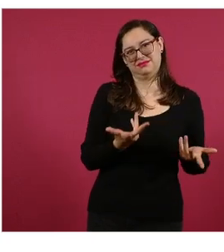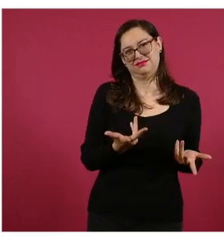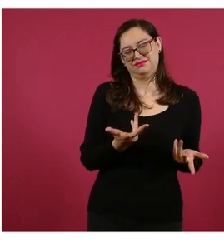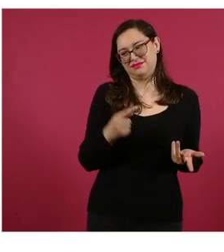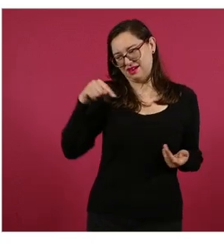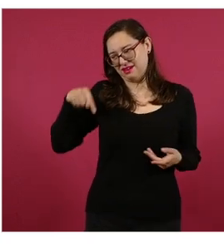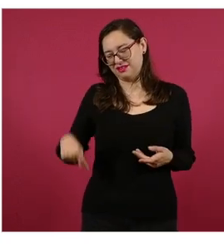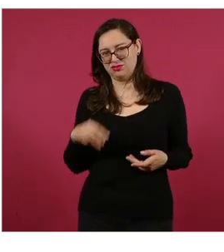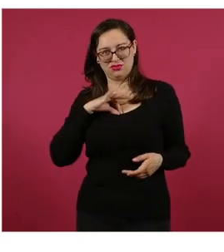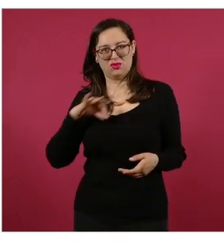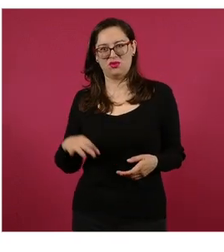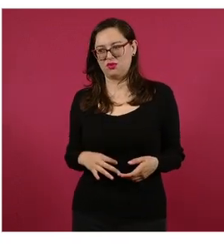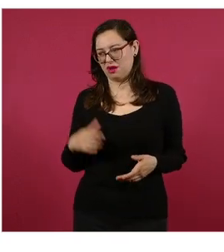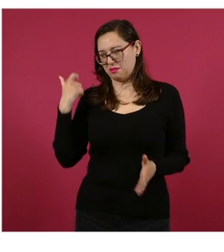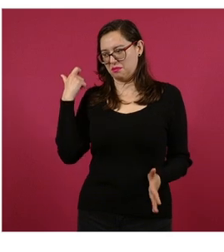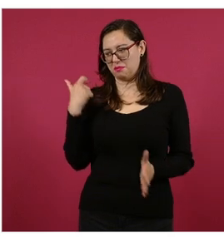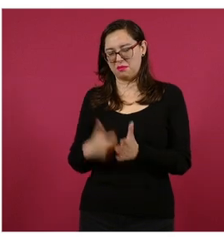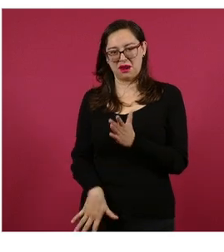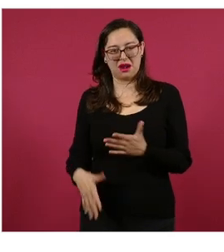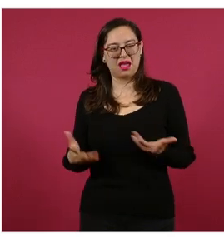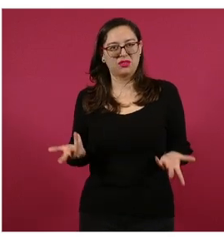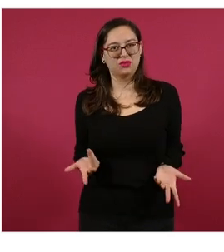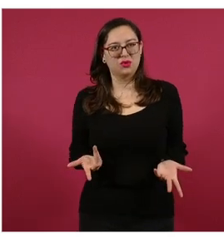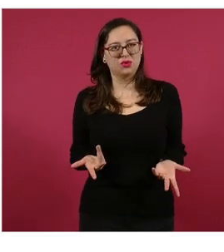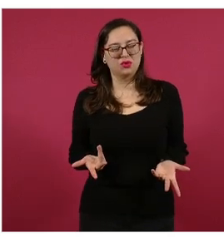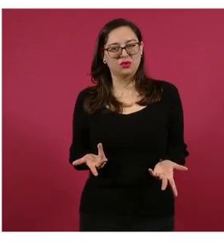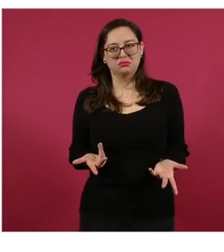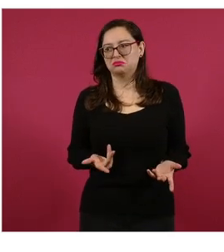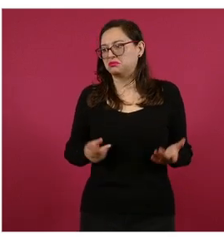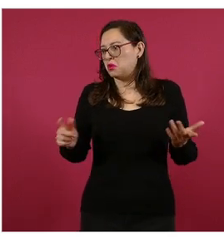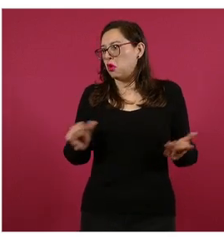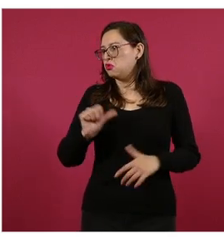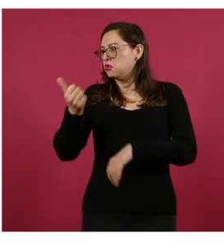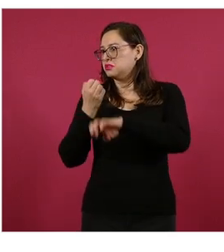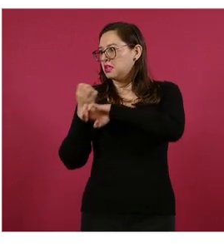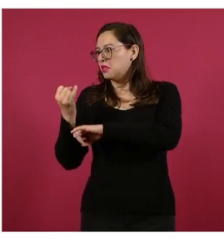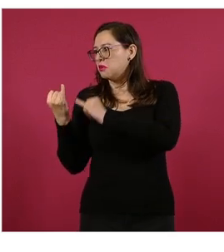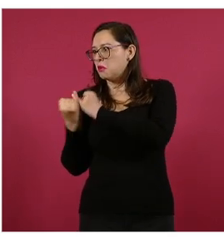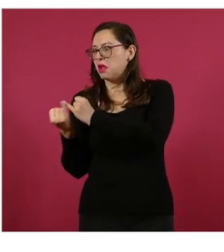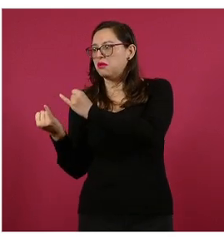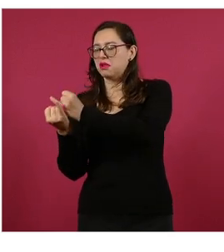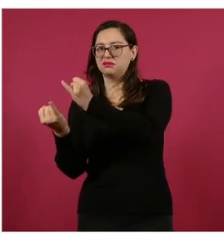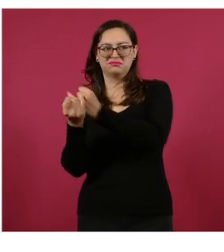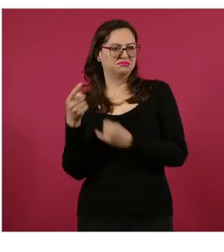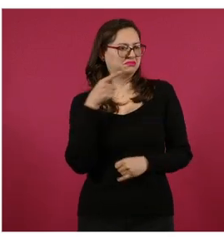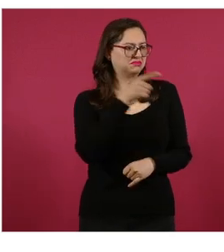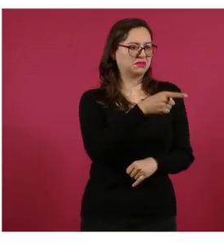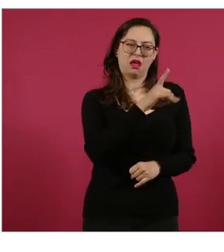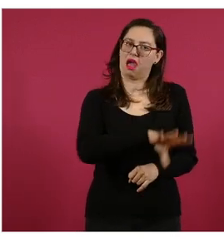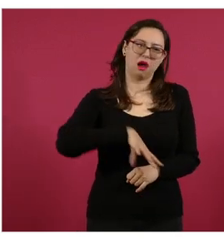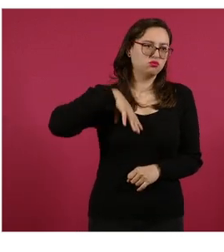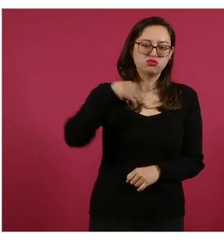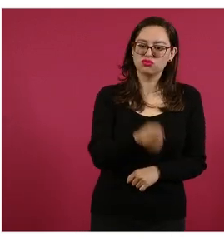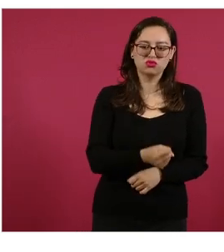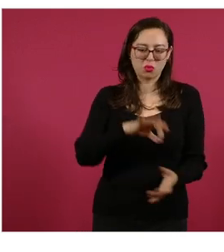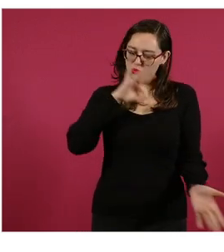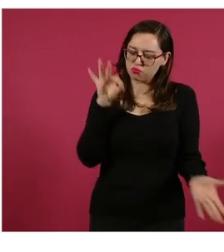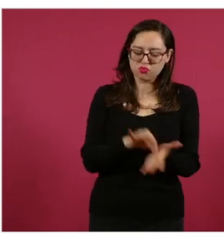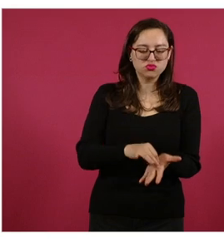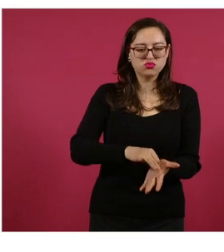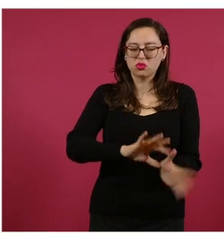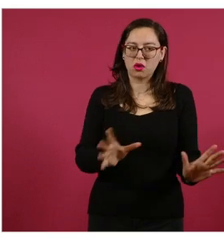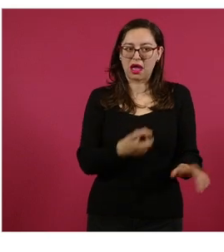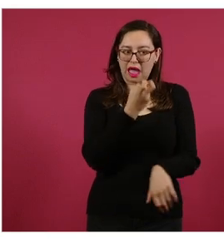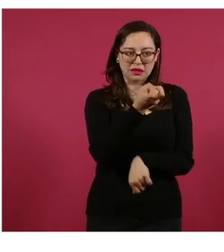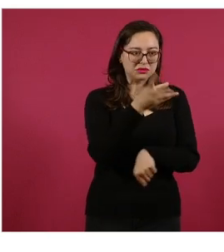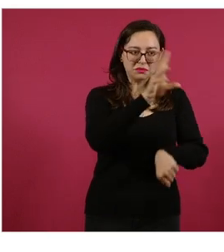4 pesos aquí en China se llama abuso y no lo vamos a permitir. También podemos ver en este caso de la regular Pemex en Tampico y